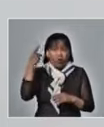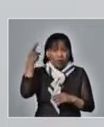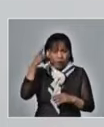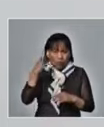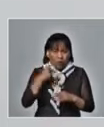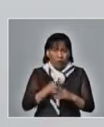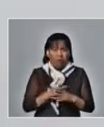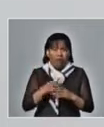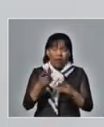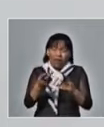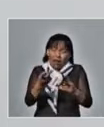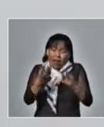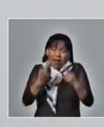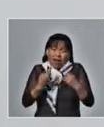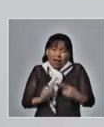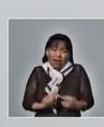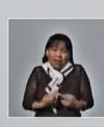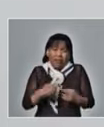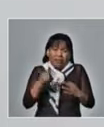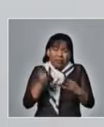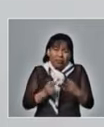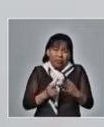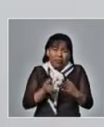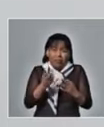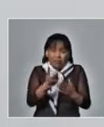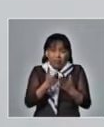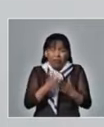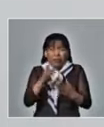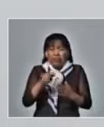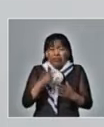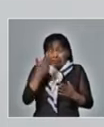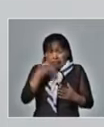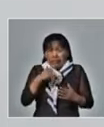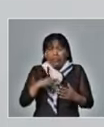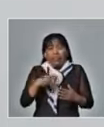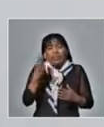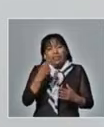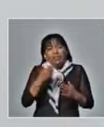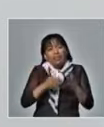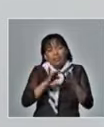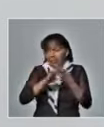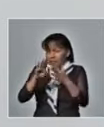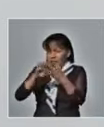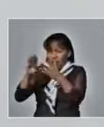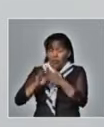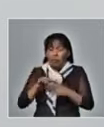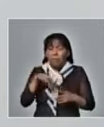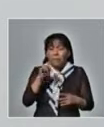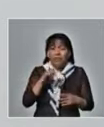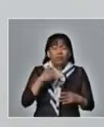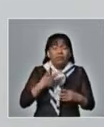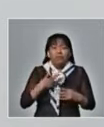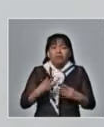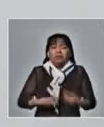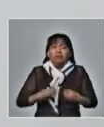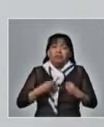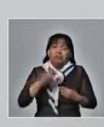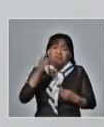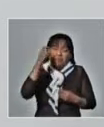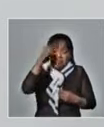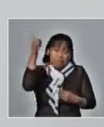número de remesas. Sé que muchos de ellos no se fueron por gusto, sino por necesidad. Y sé que no tienen una vida fácil,